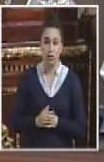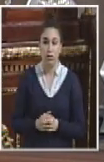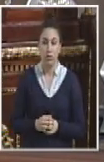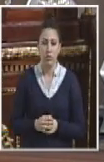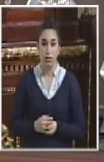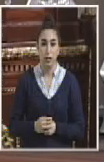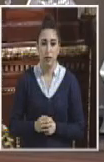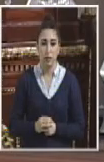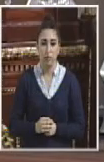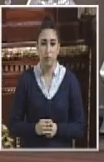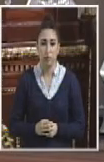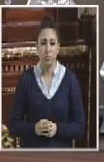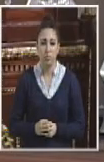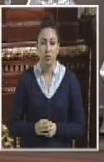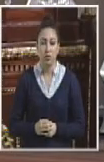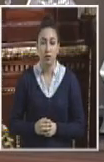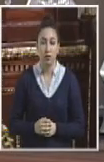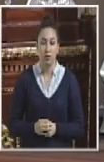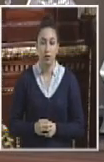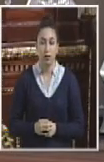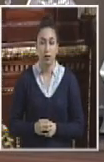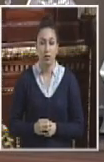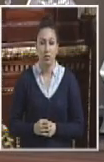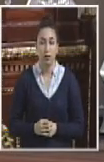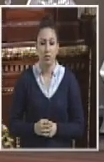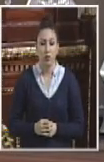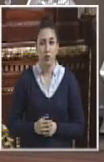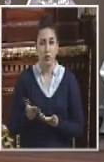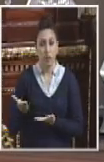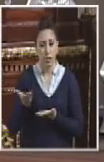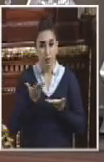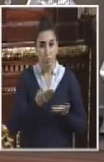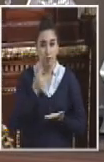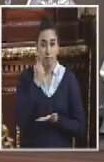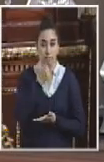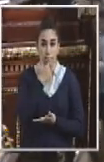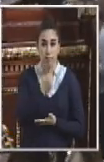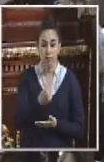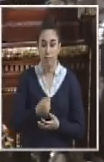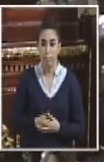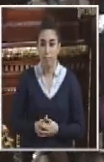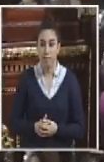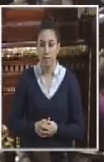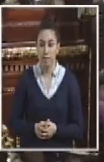Nacional, hasta por 5 minutos. Adelante, diputado.